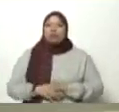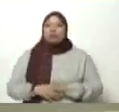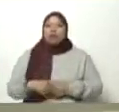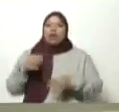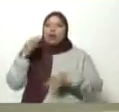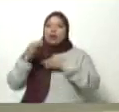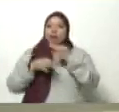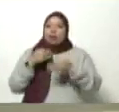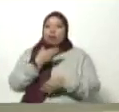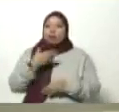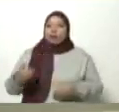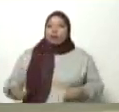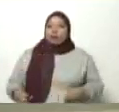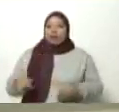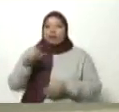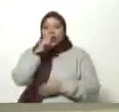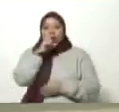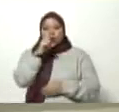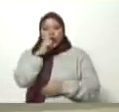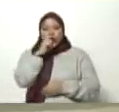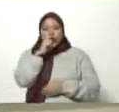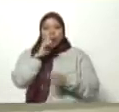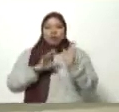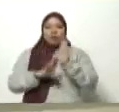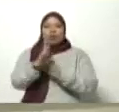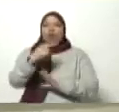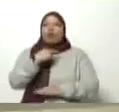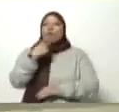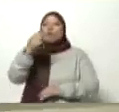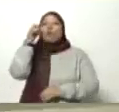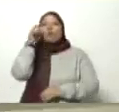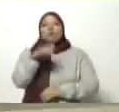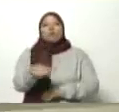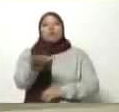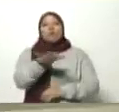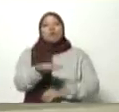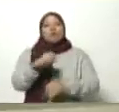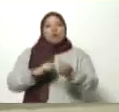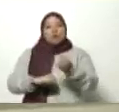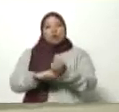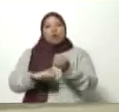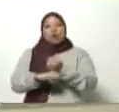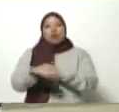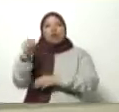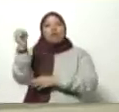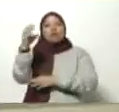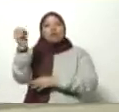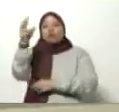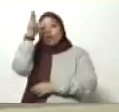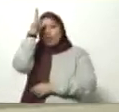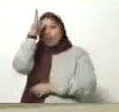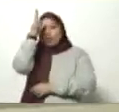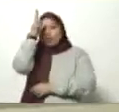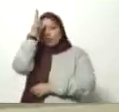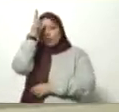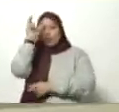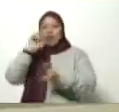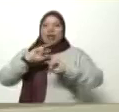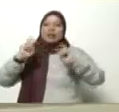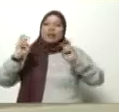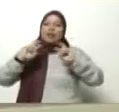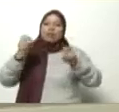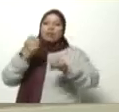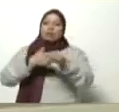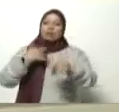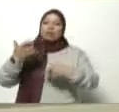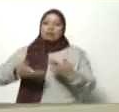destacó que el presidente Nicolás Maduro elevará la voz de los pueblos en la COP27. Con respecto a este tema, exaltó